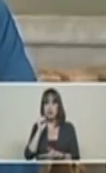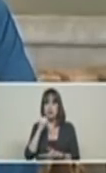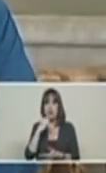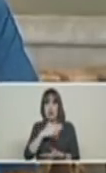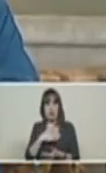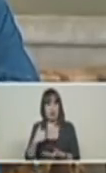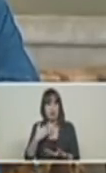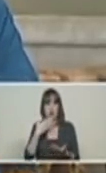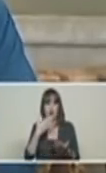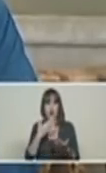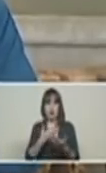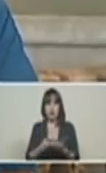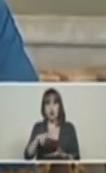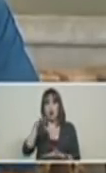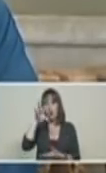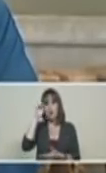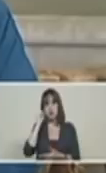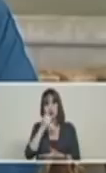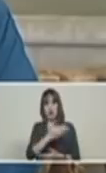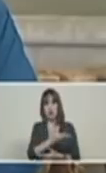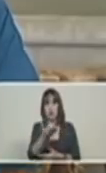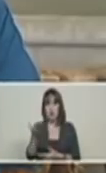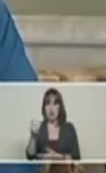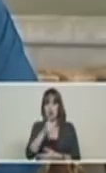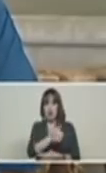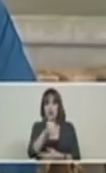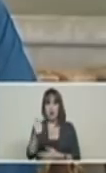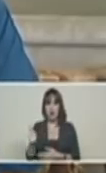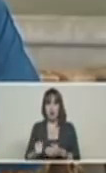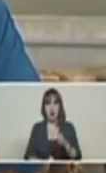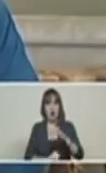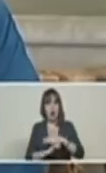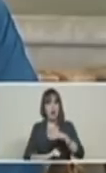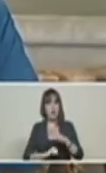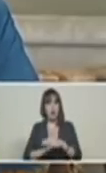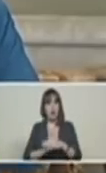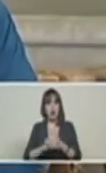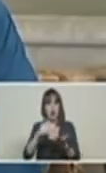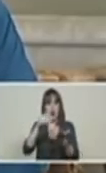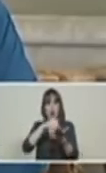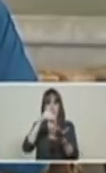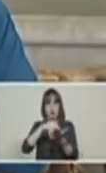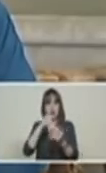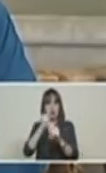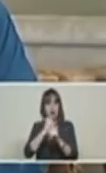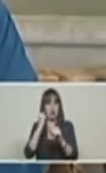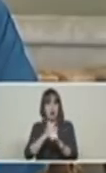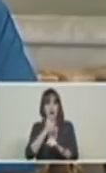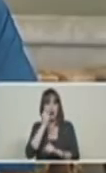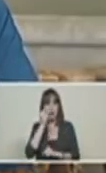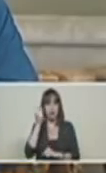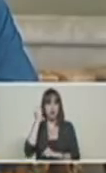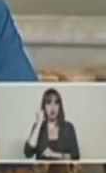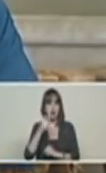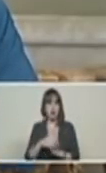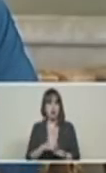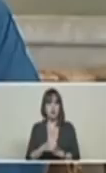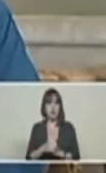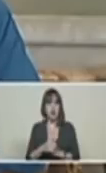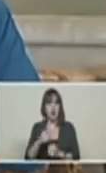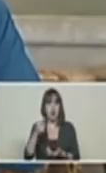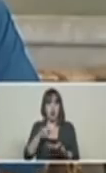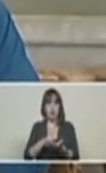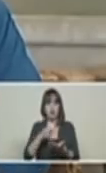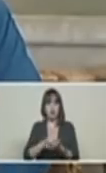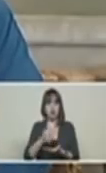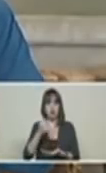agradecer la comprensión y el apoyo de la clase obrera venezolana, de los trabajadores, de las trabajadoras de los pensionados